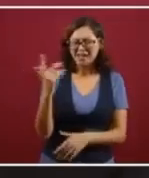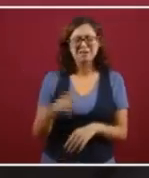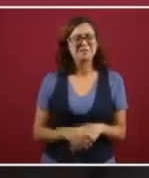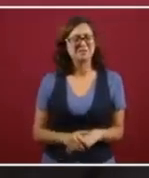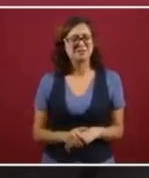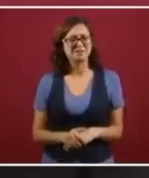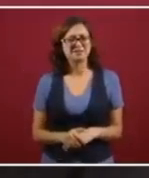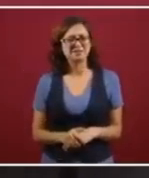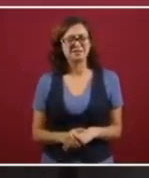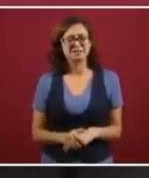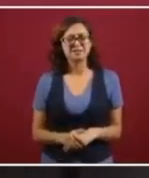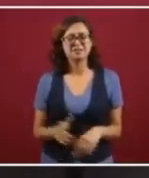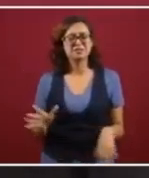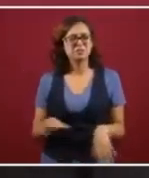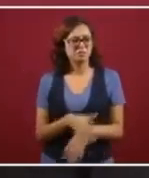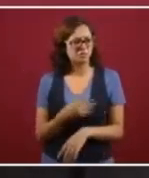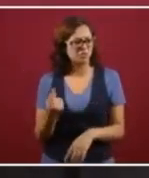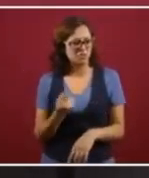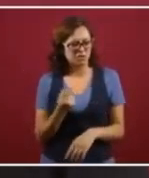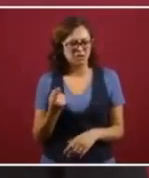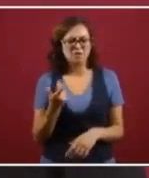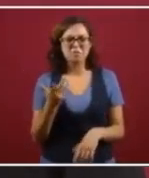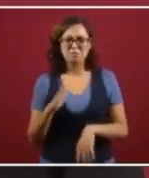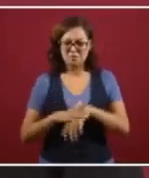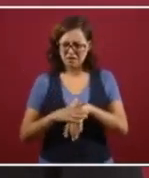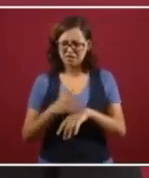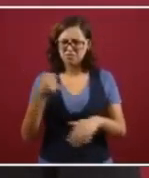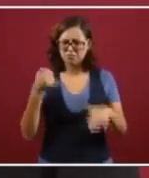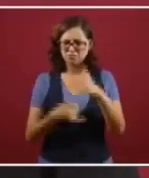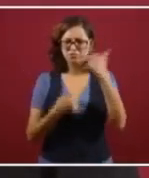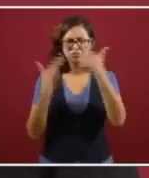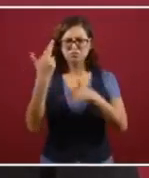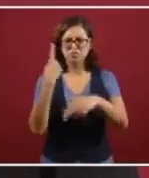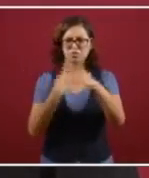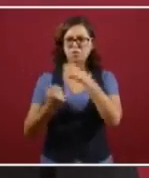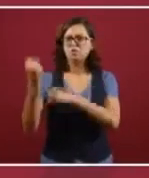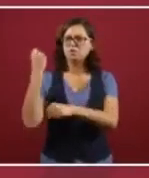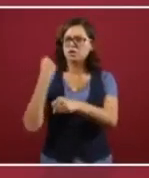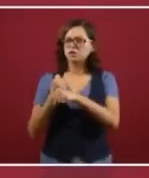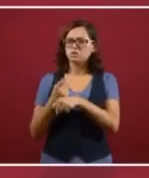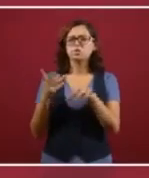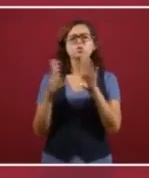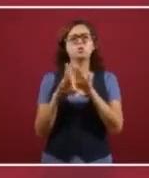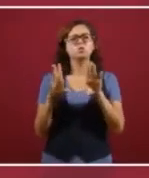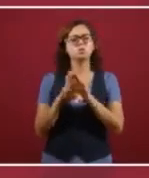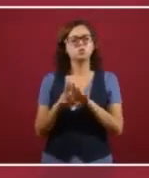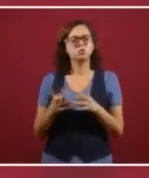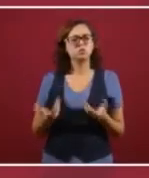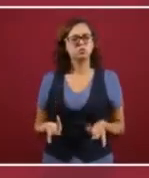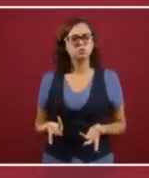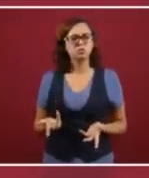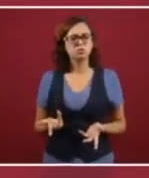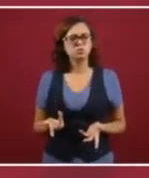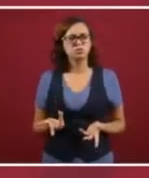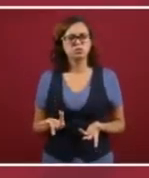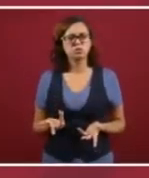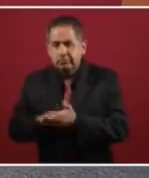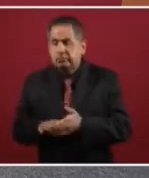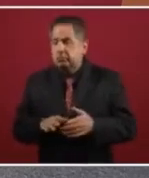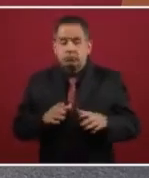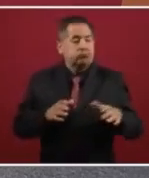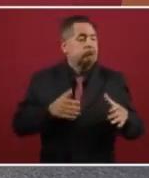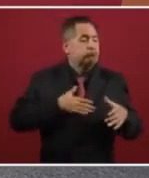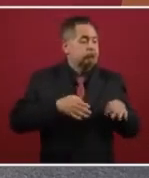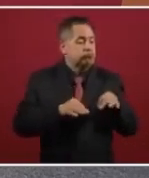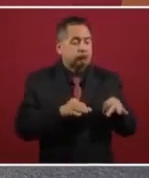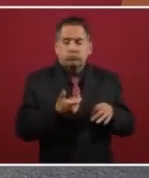Nada de gravedad. Finalmente, sobre la renovación de la dirigencia de Morena, señaló que es un proceso que tienen que